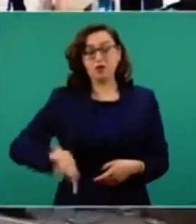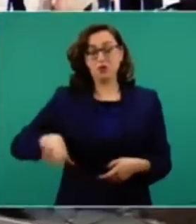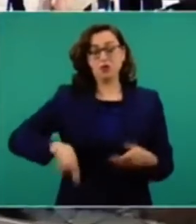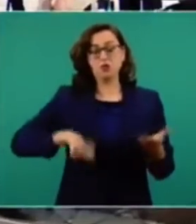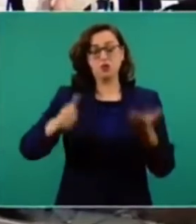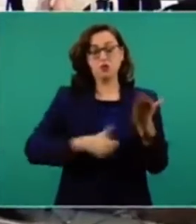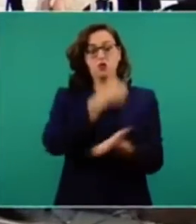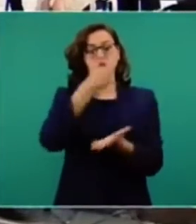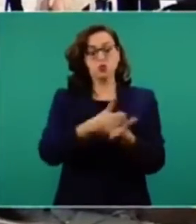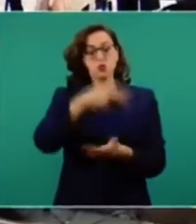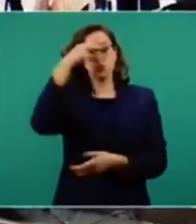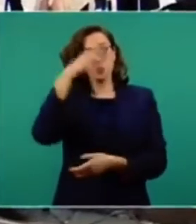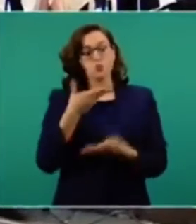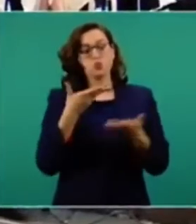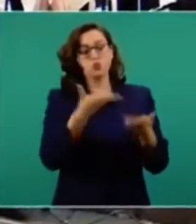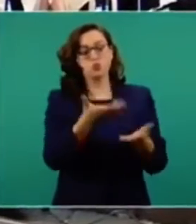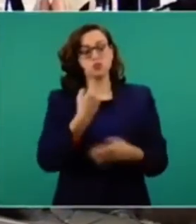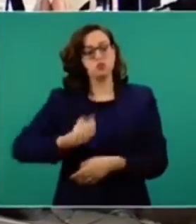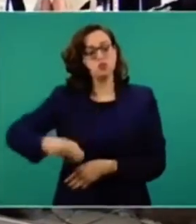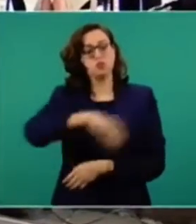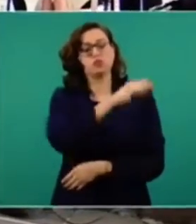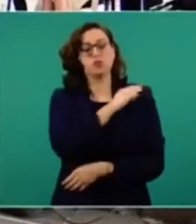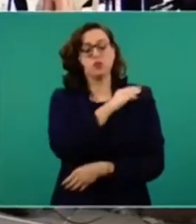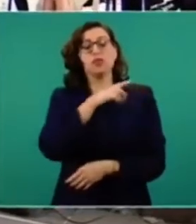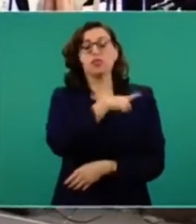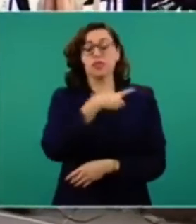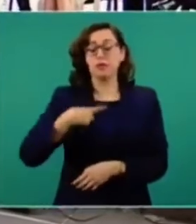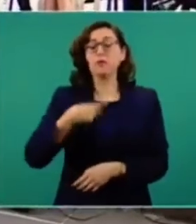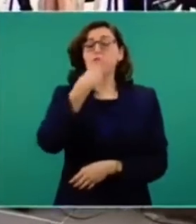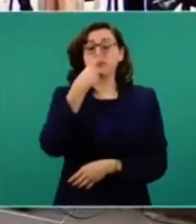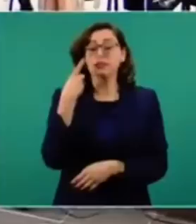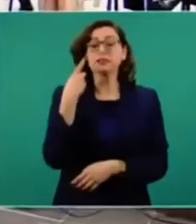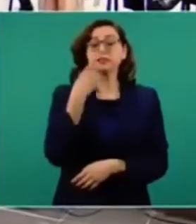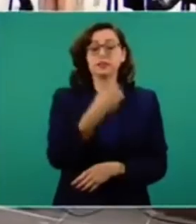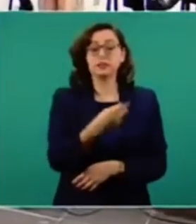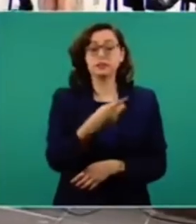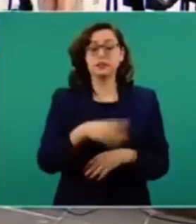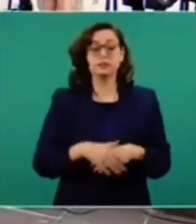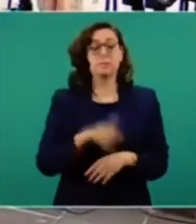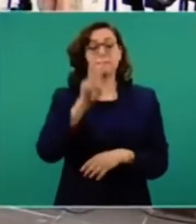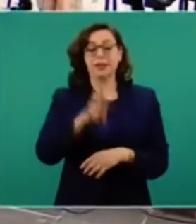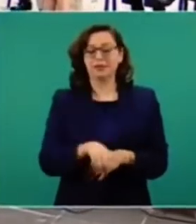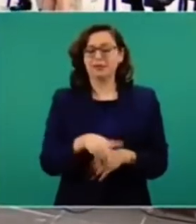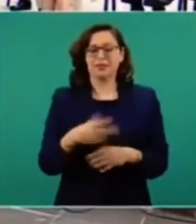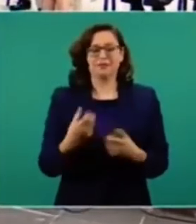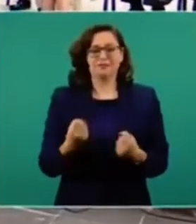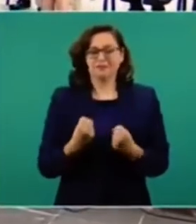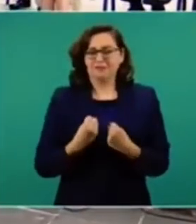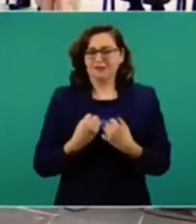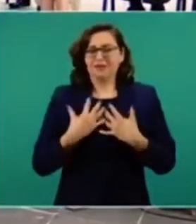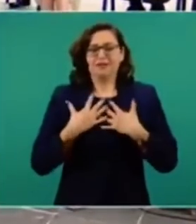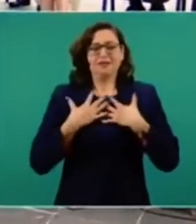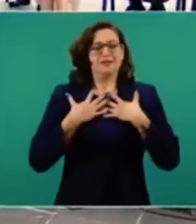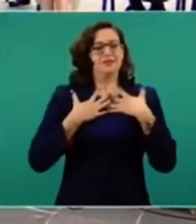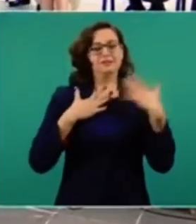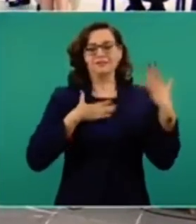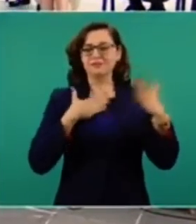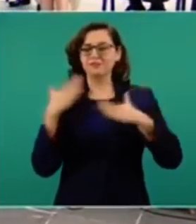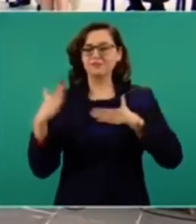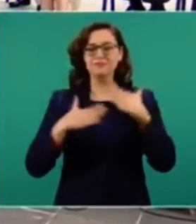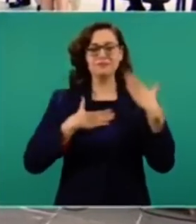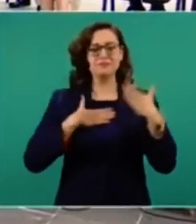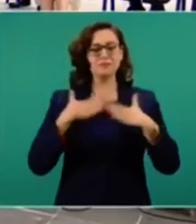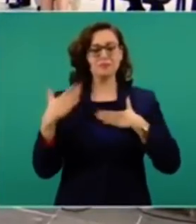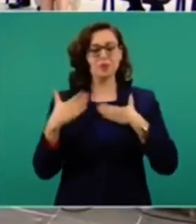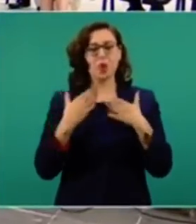Ciudad de México, Claudia Sheinbaum, y decir que mi alegría de estar aquí hoy se multiplica